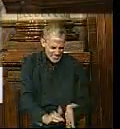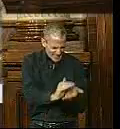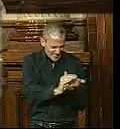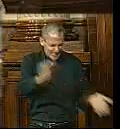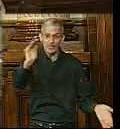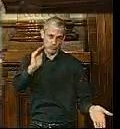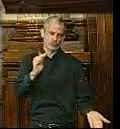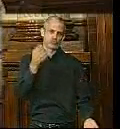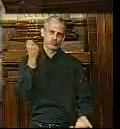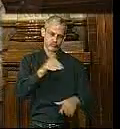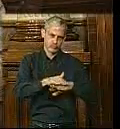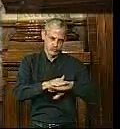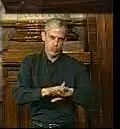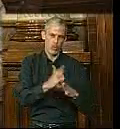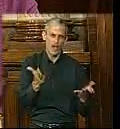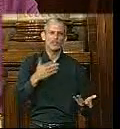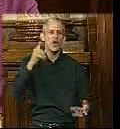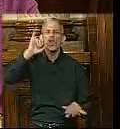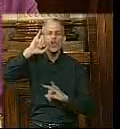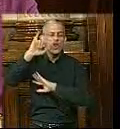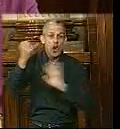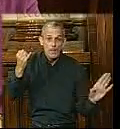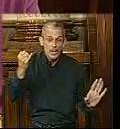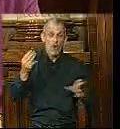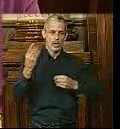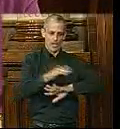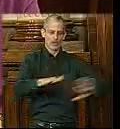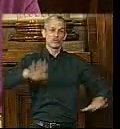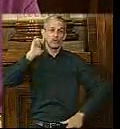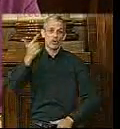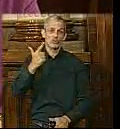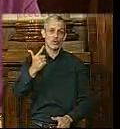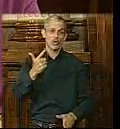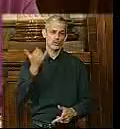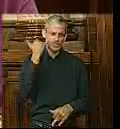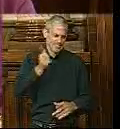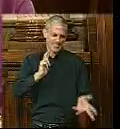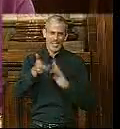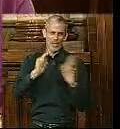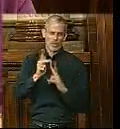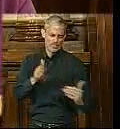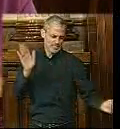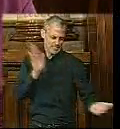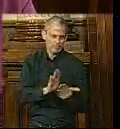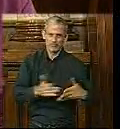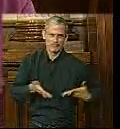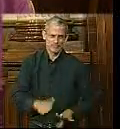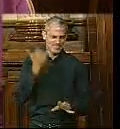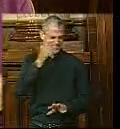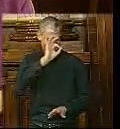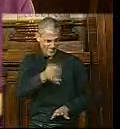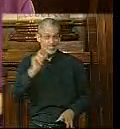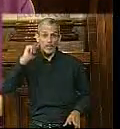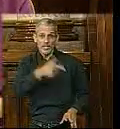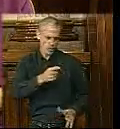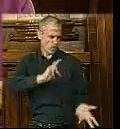vida son fundantes. Y bueno, lo ideal es que los chicos sordos se acerquen a la lengua de señas desde que se sabe que son sordos,